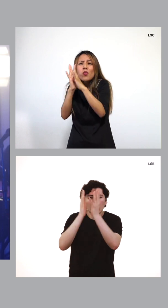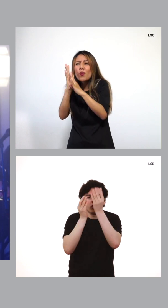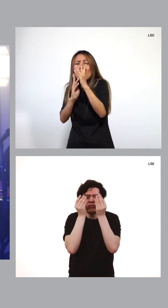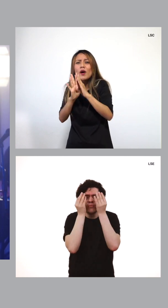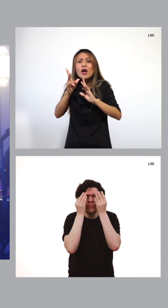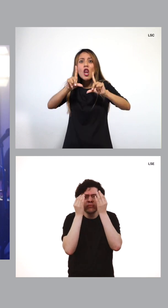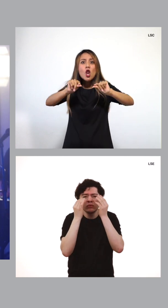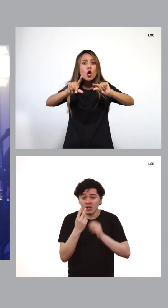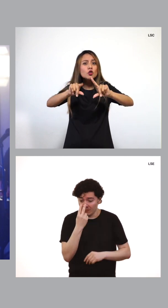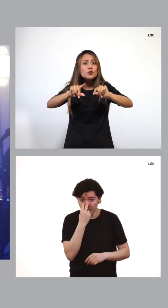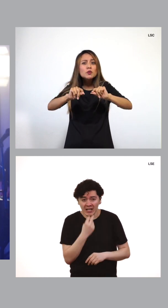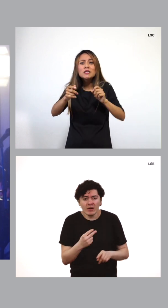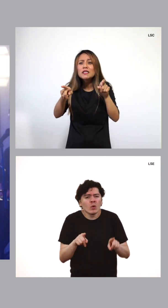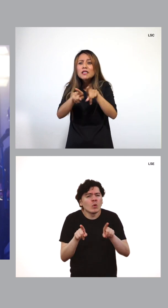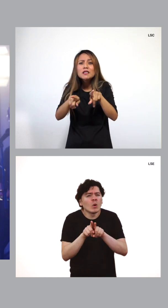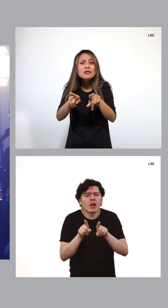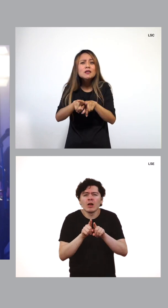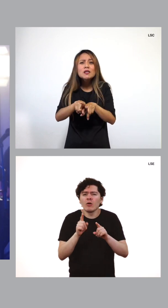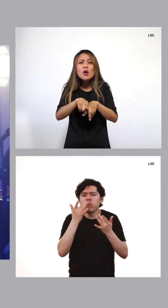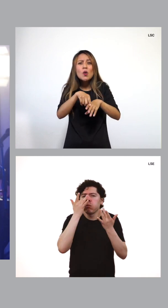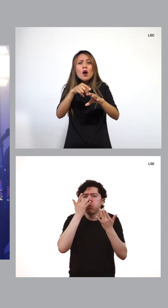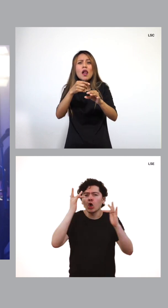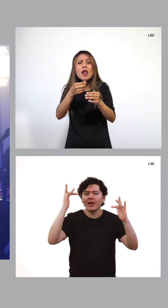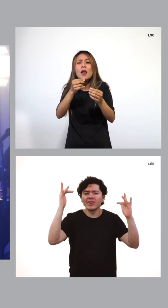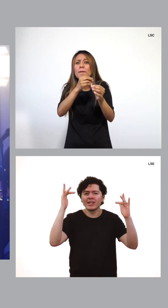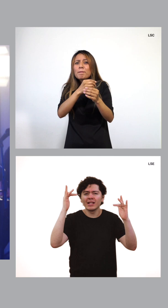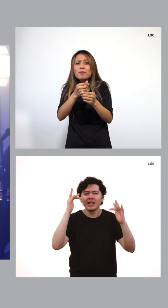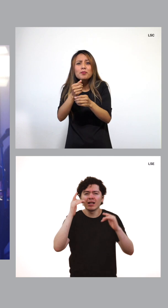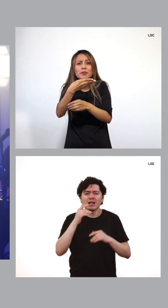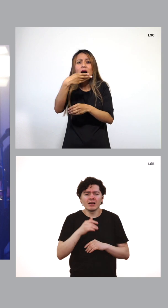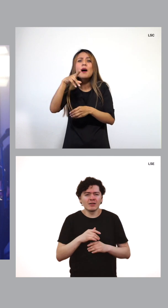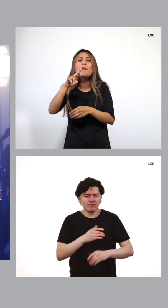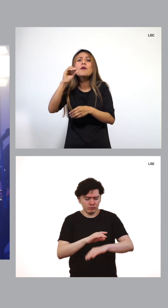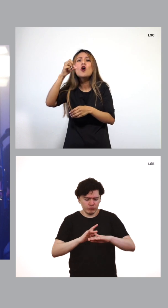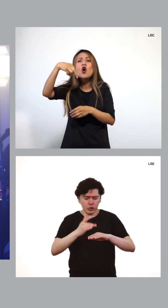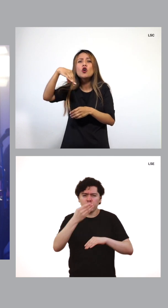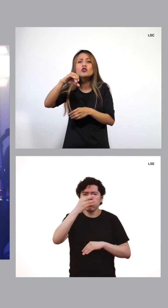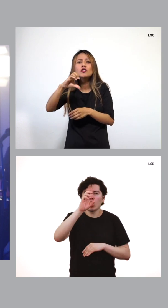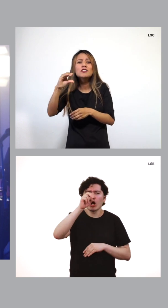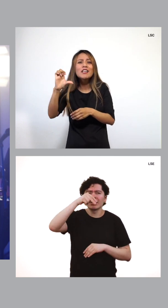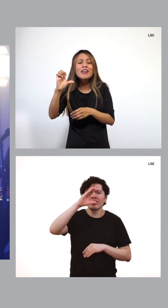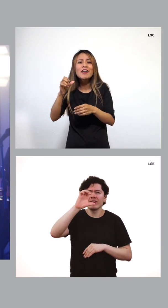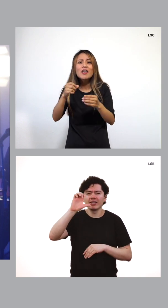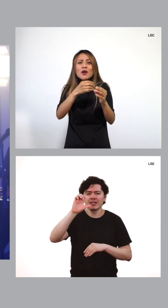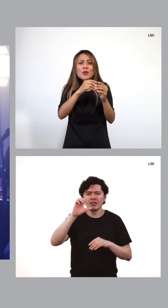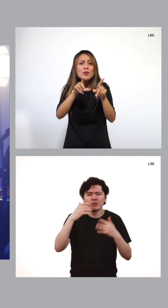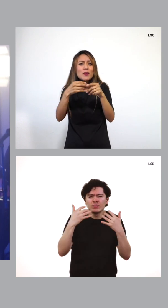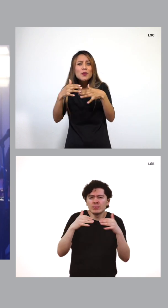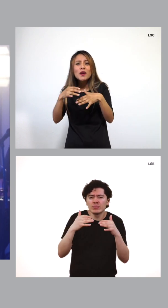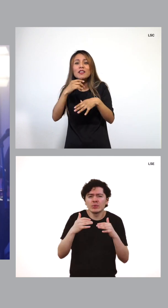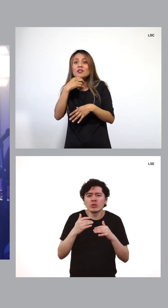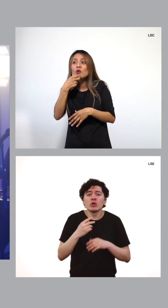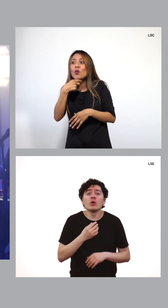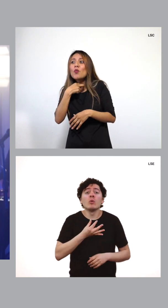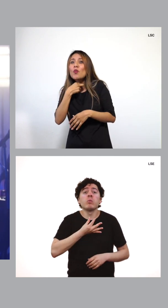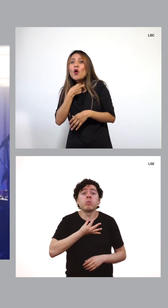Sus pies eran como bronce pulido, refinado en un horno. Y su voz tronaba como potentes olas